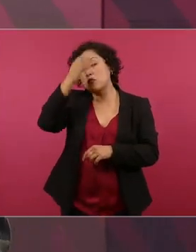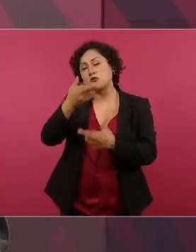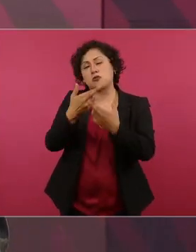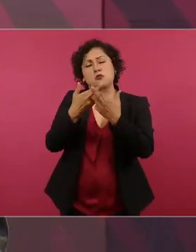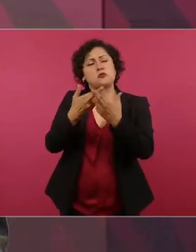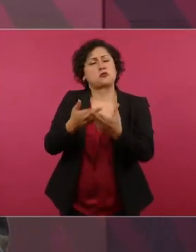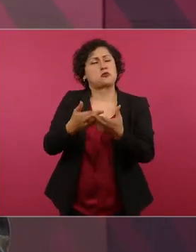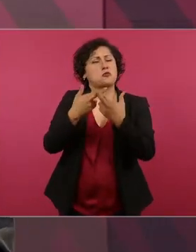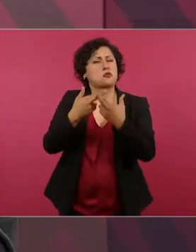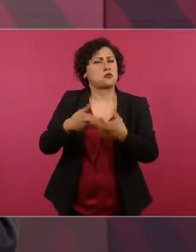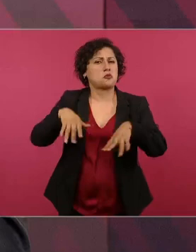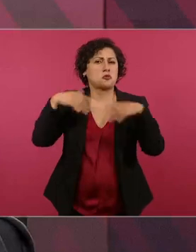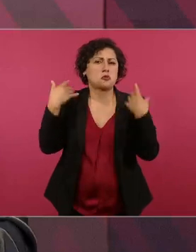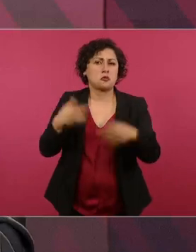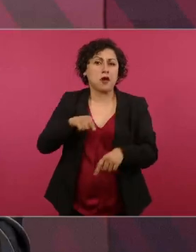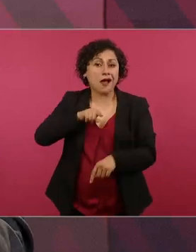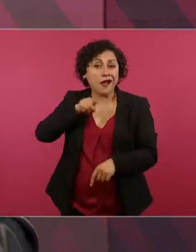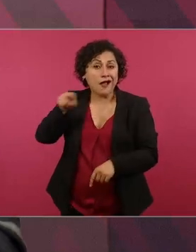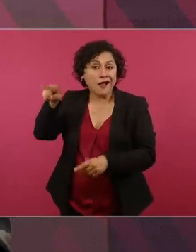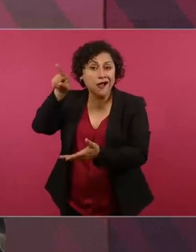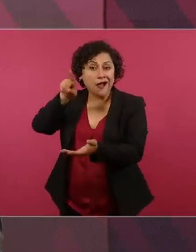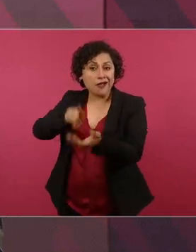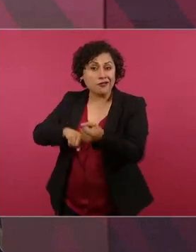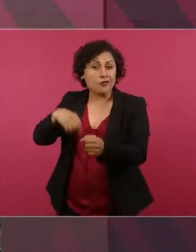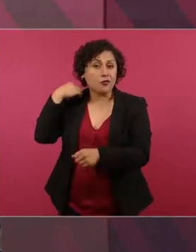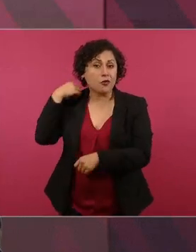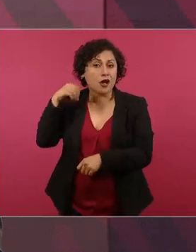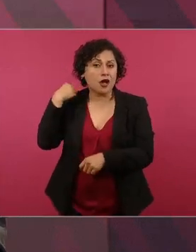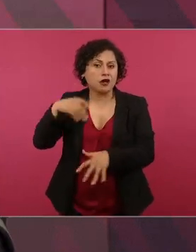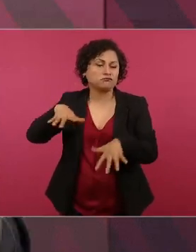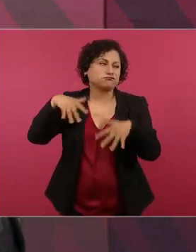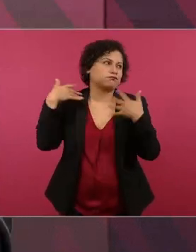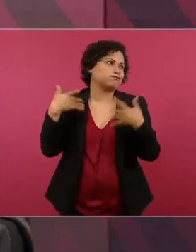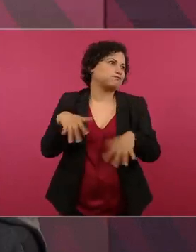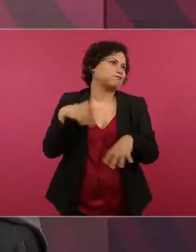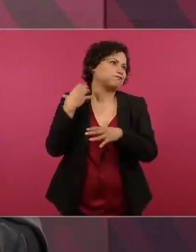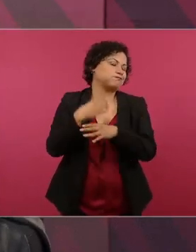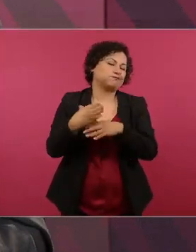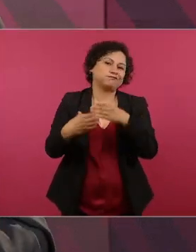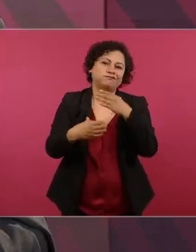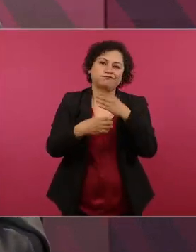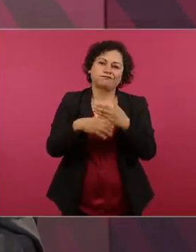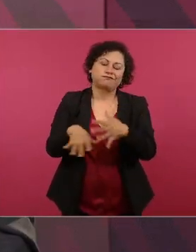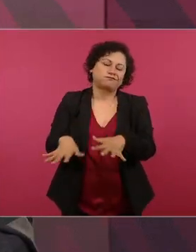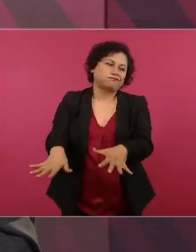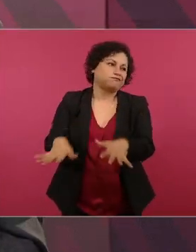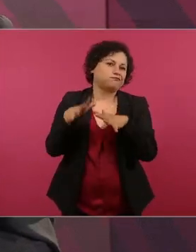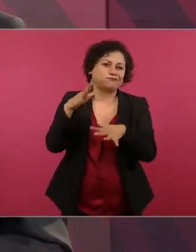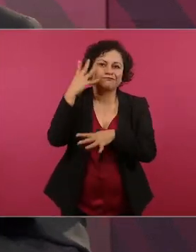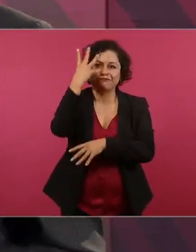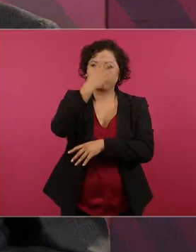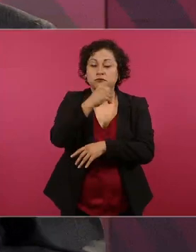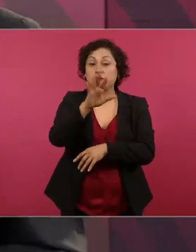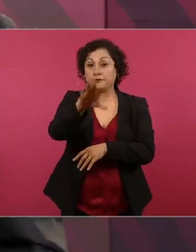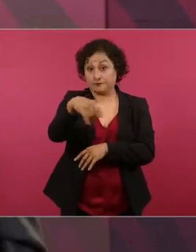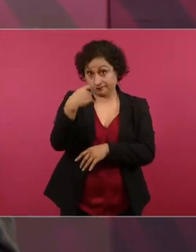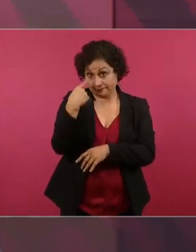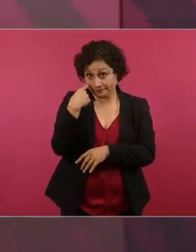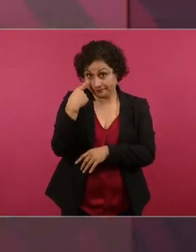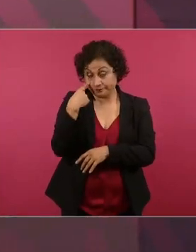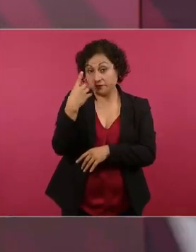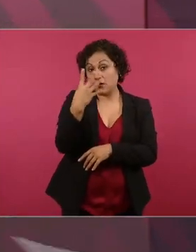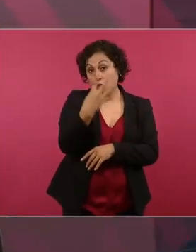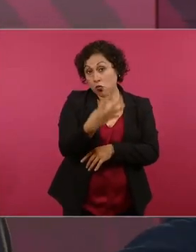Oaxaca excepcionales. Por ejemplo, los